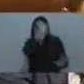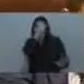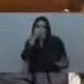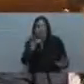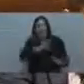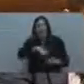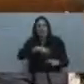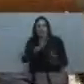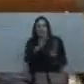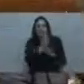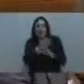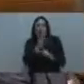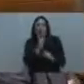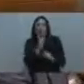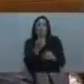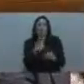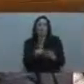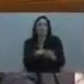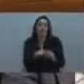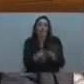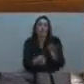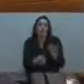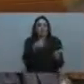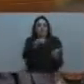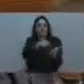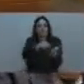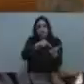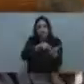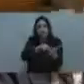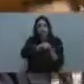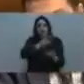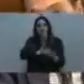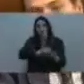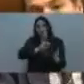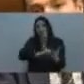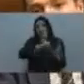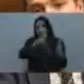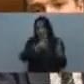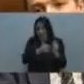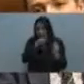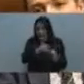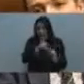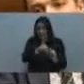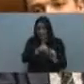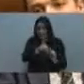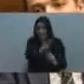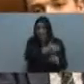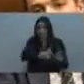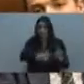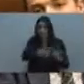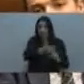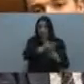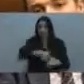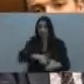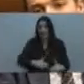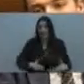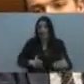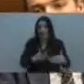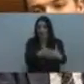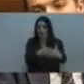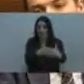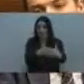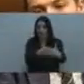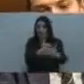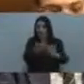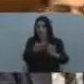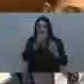un recurso presentado por ustedes para llevar este plan a un callejón sin salida.